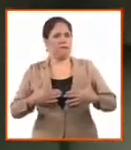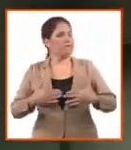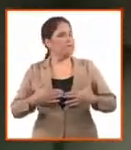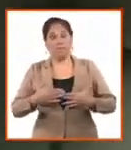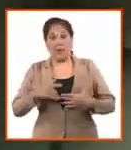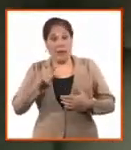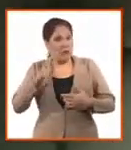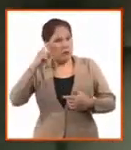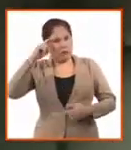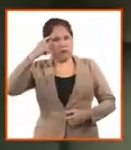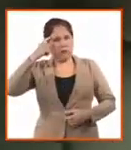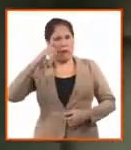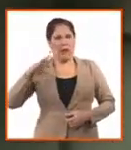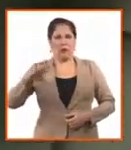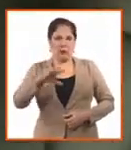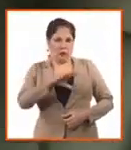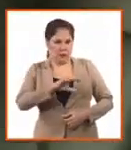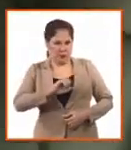indestructible.